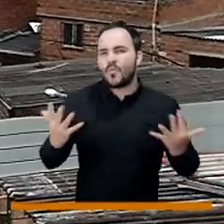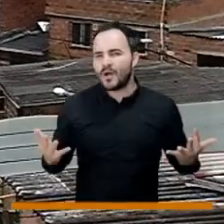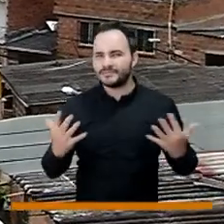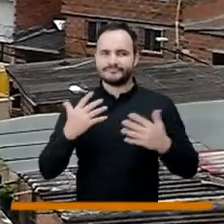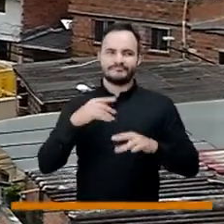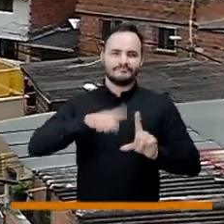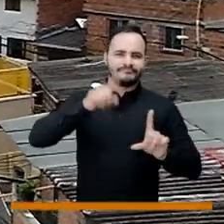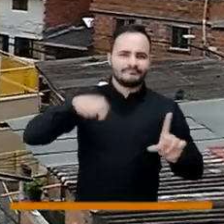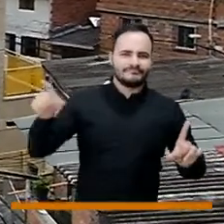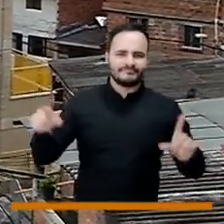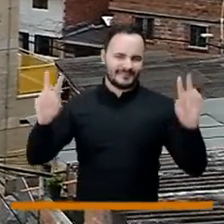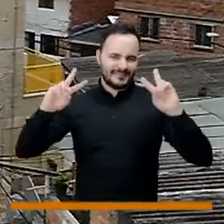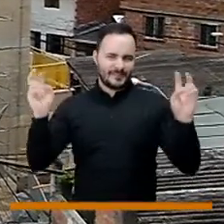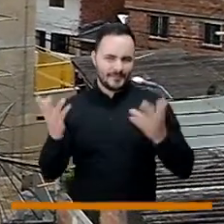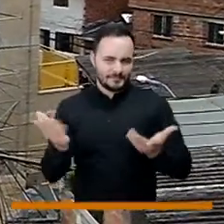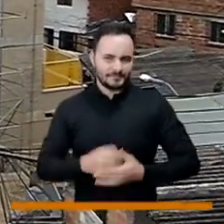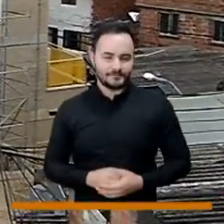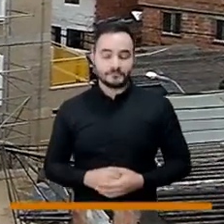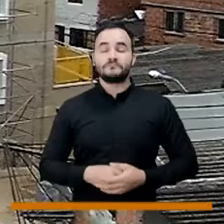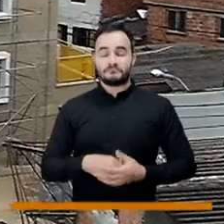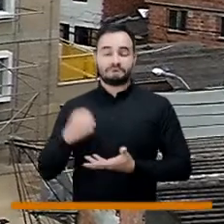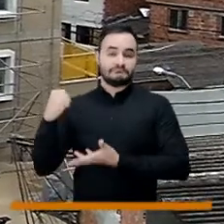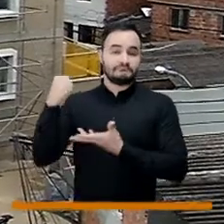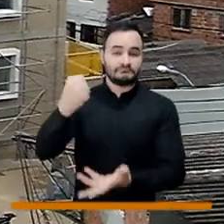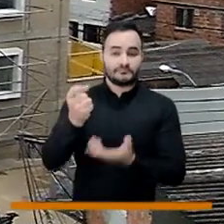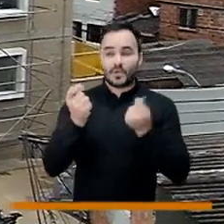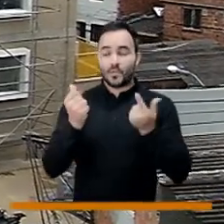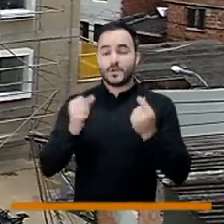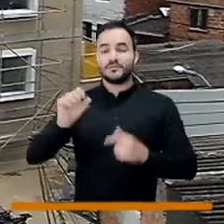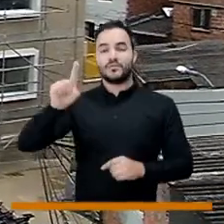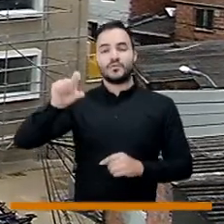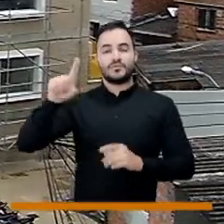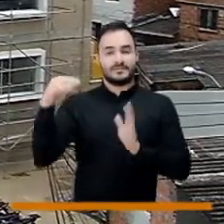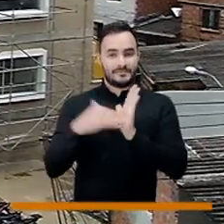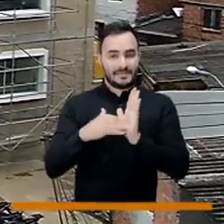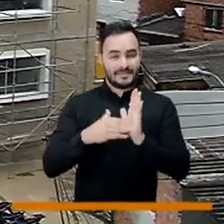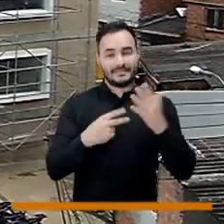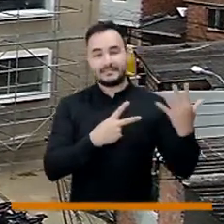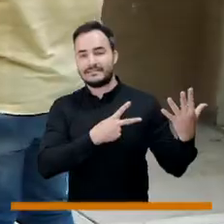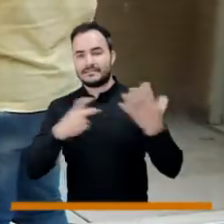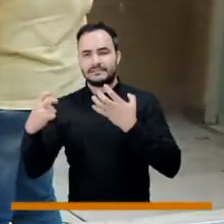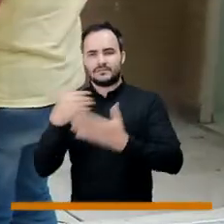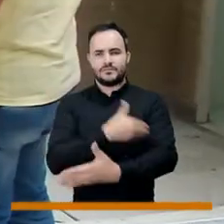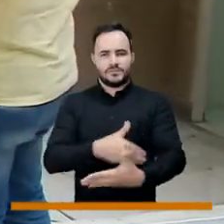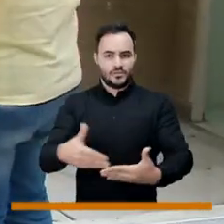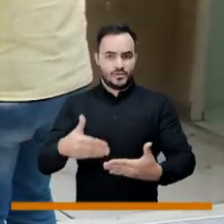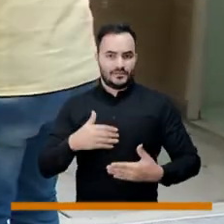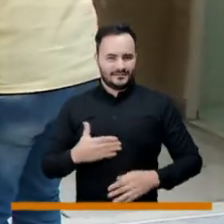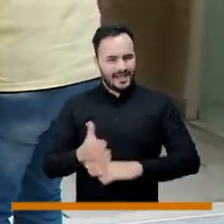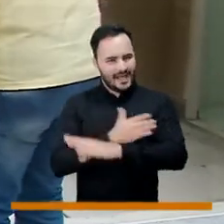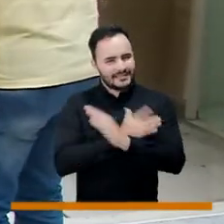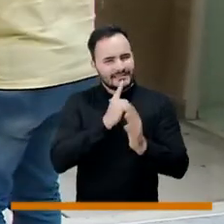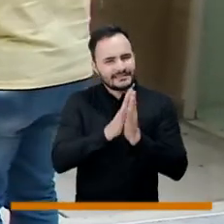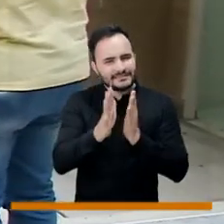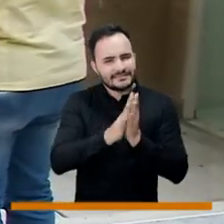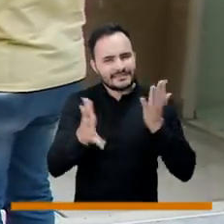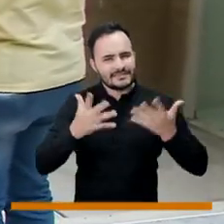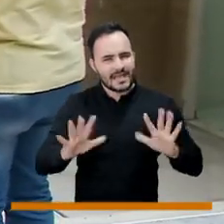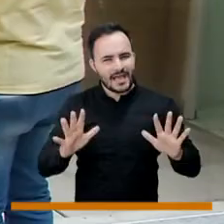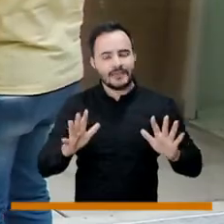significa este renacer una inversión de más de 11 mil 700 millones de pesos como le dije anteriormente